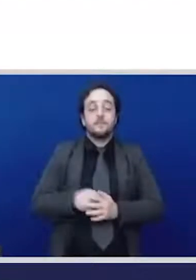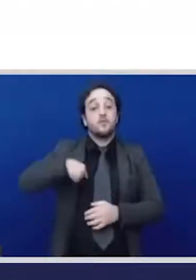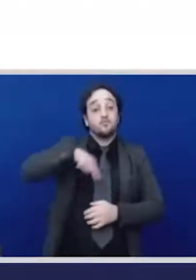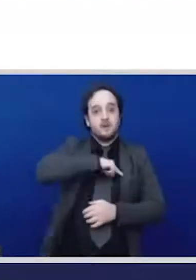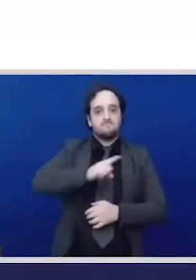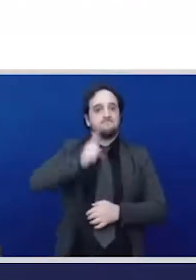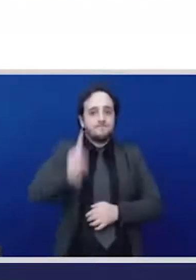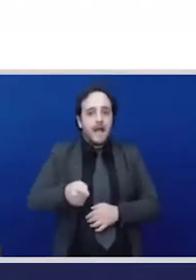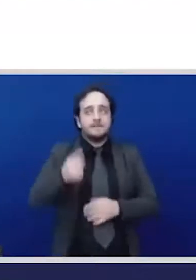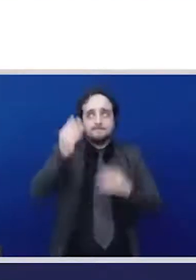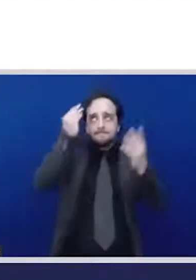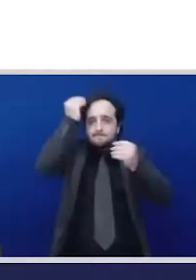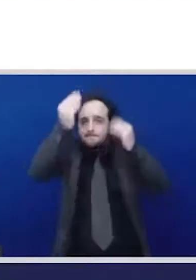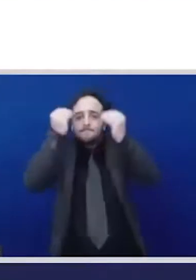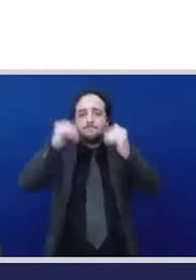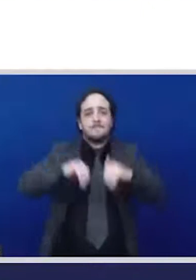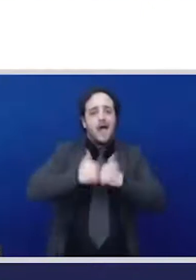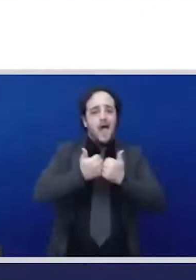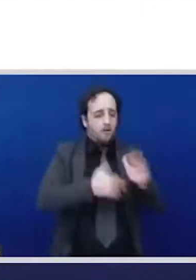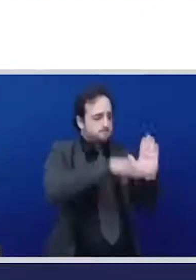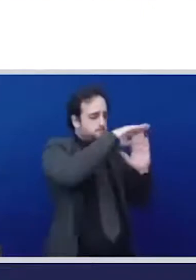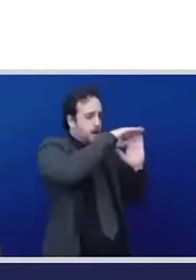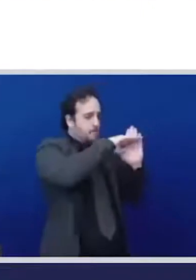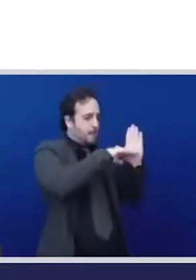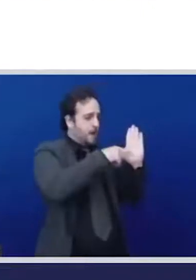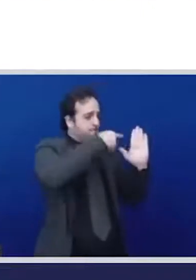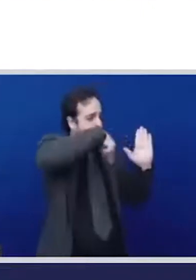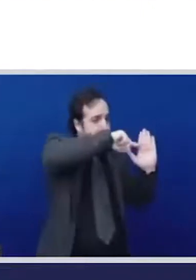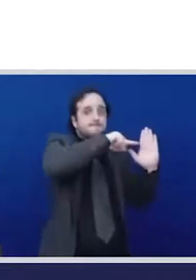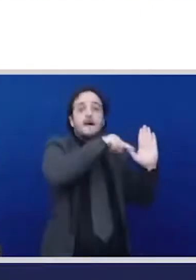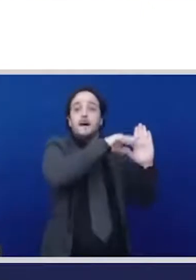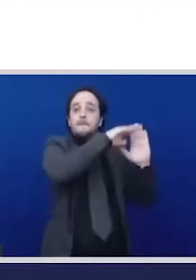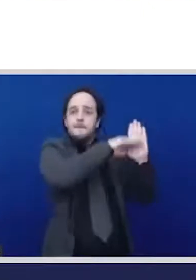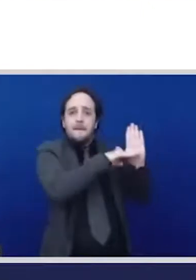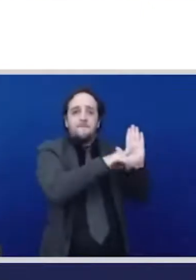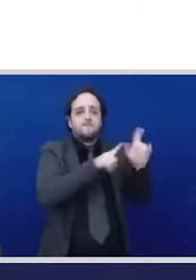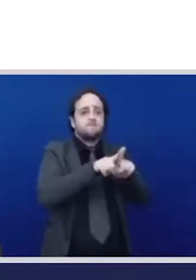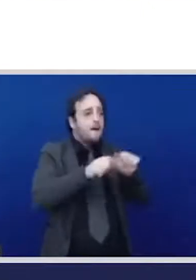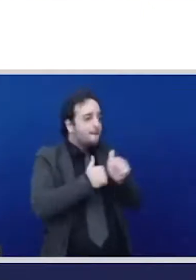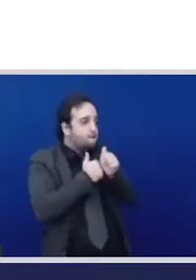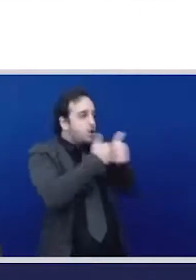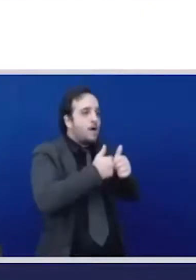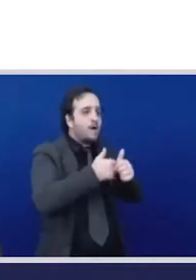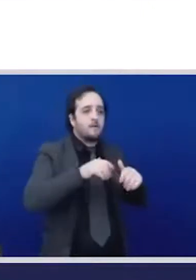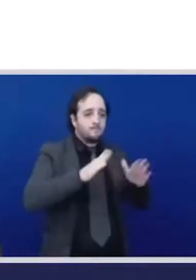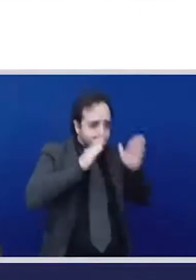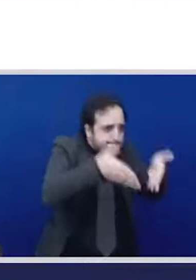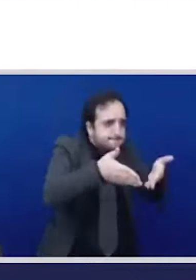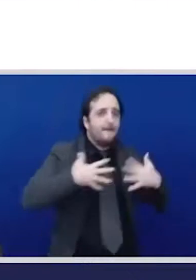es una importadora neta de los insumos médicos que precisamos justamente para hacer frente a la pandemia.